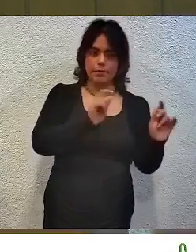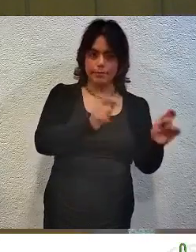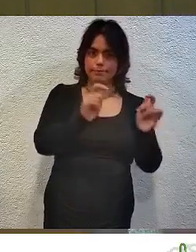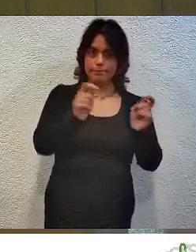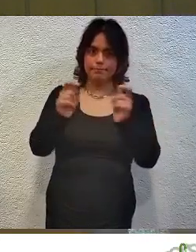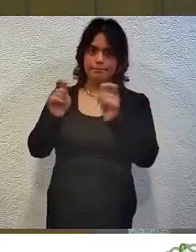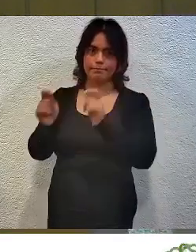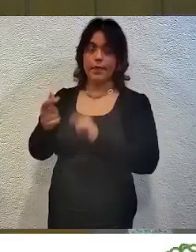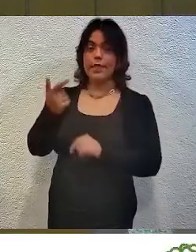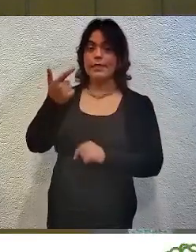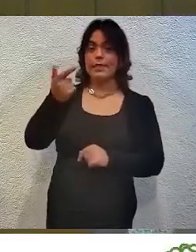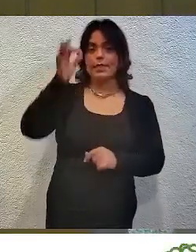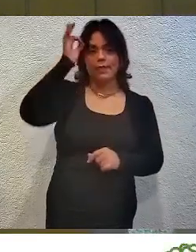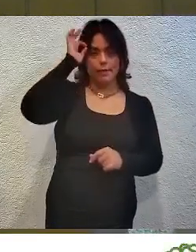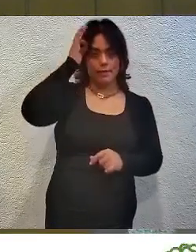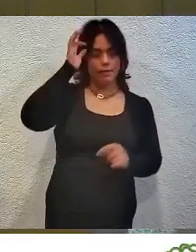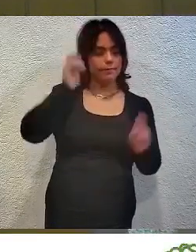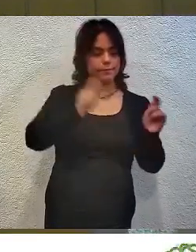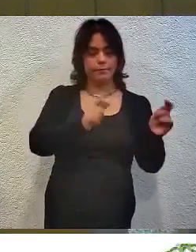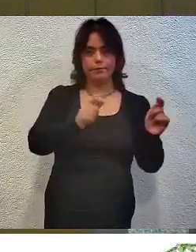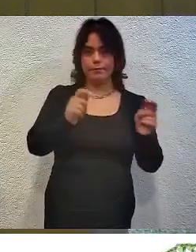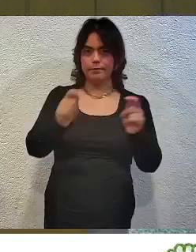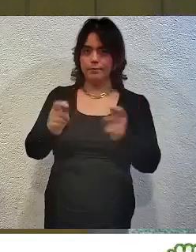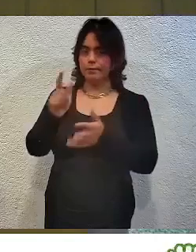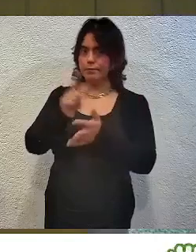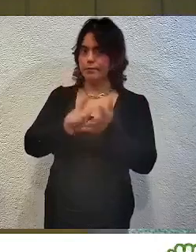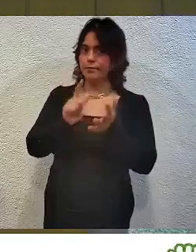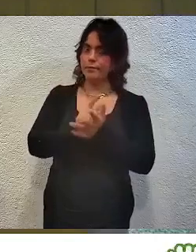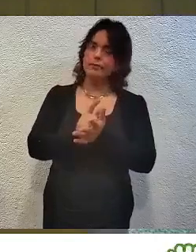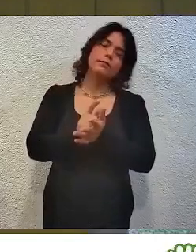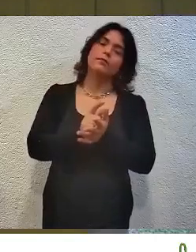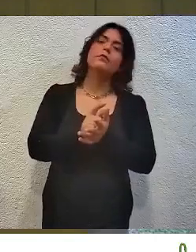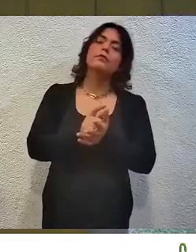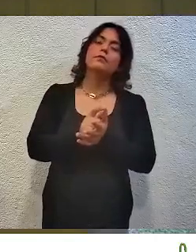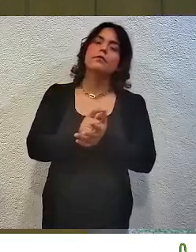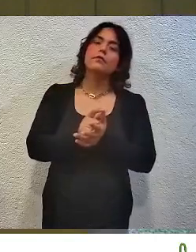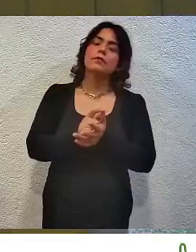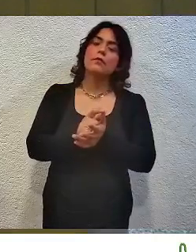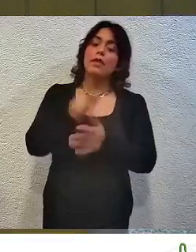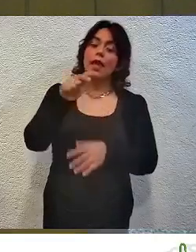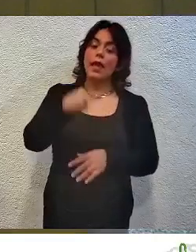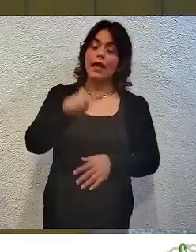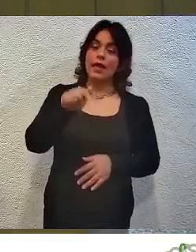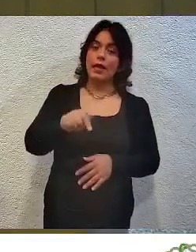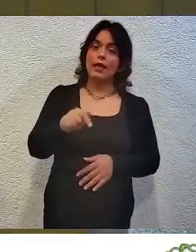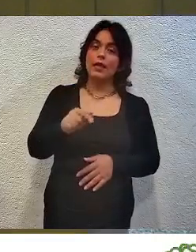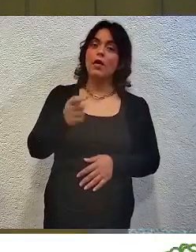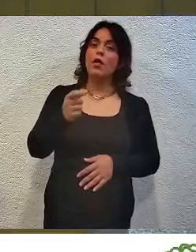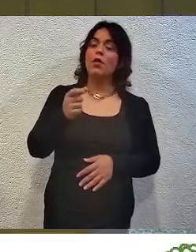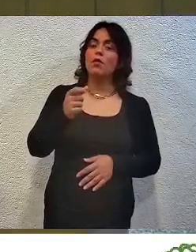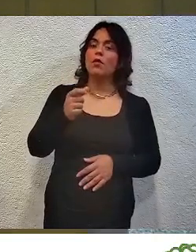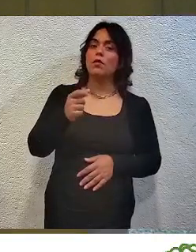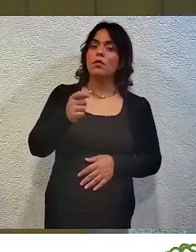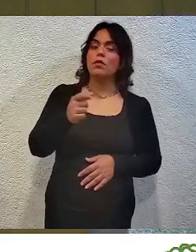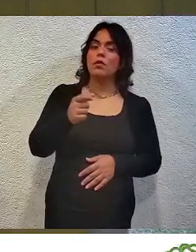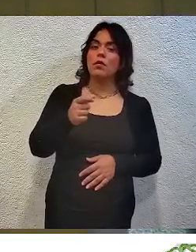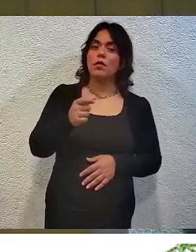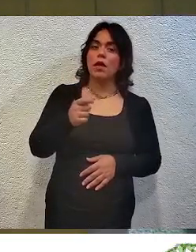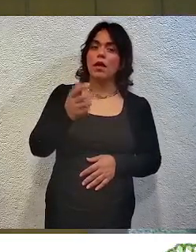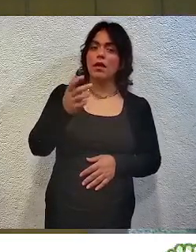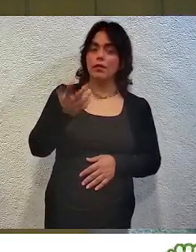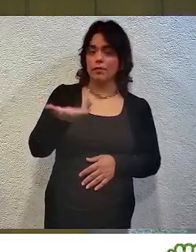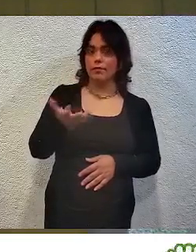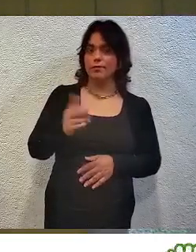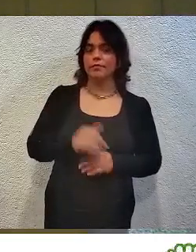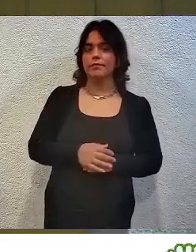asignaron 7 regidurías, cuando la ley establece que solamente ese municipio tendría que haber tenido solo 6 regidurías.